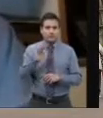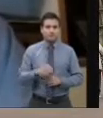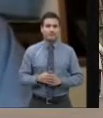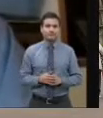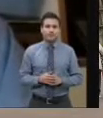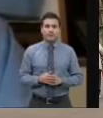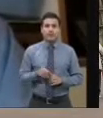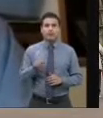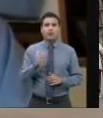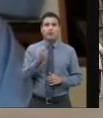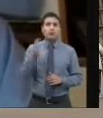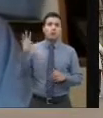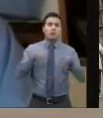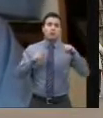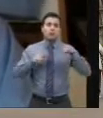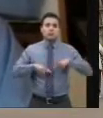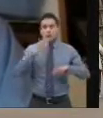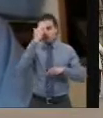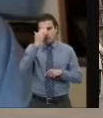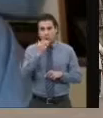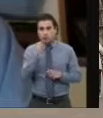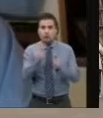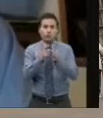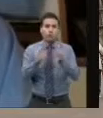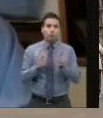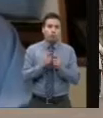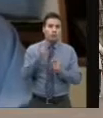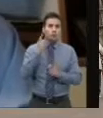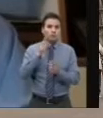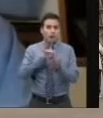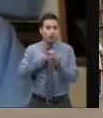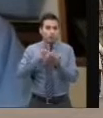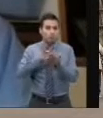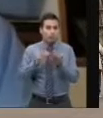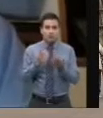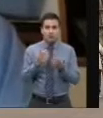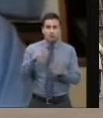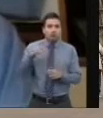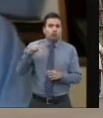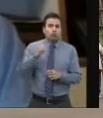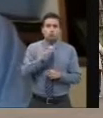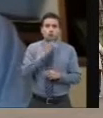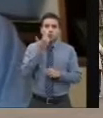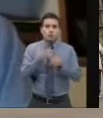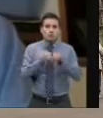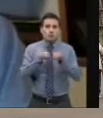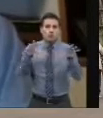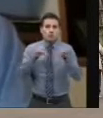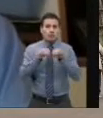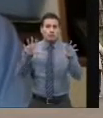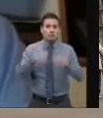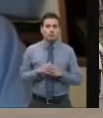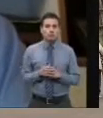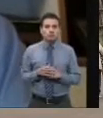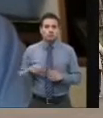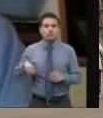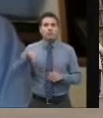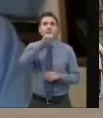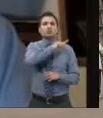alguna fuerza política durante la veda electoral. Y yo pregunto, ¿qué clase de democracia quieren